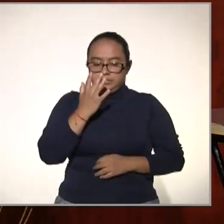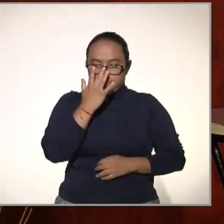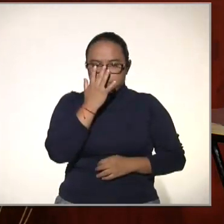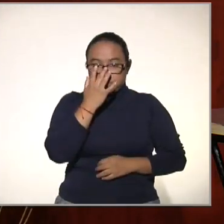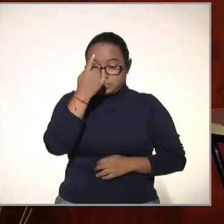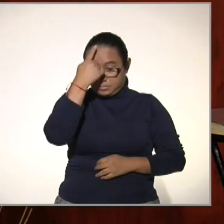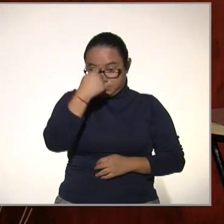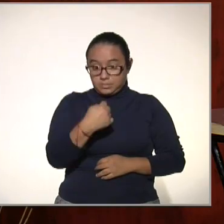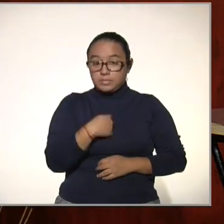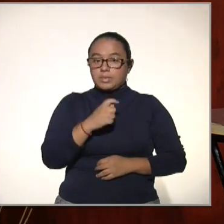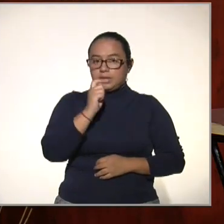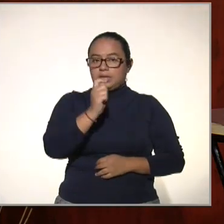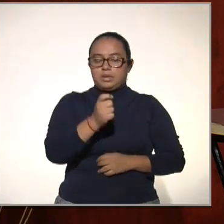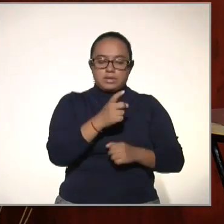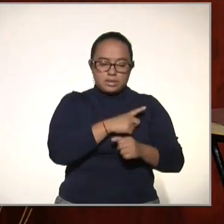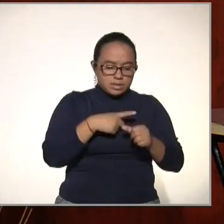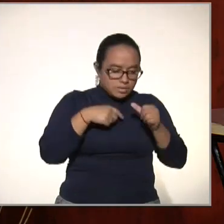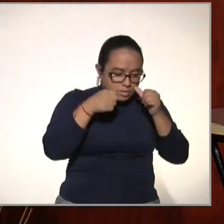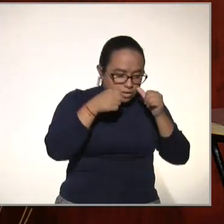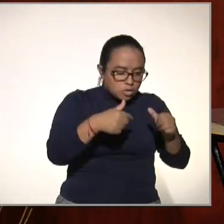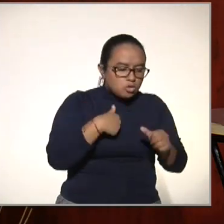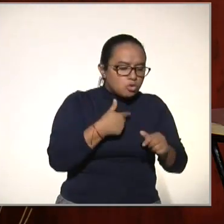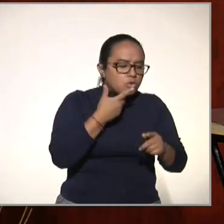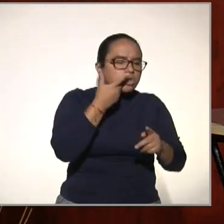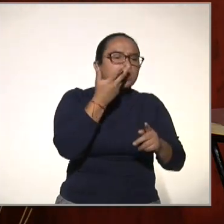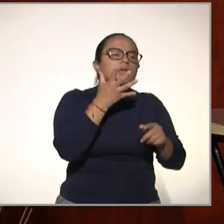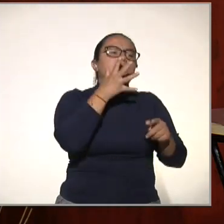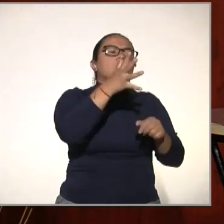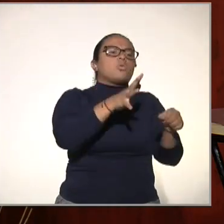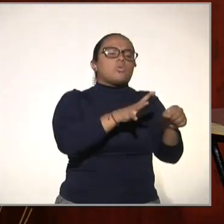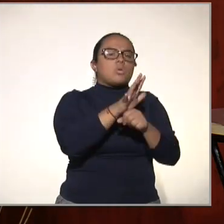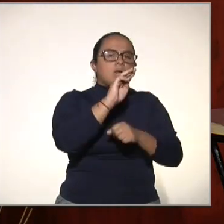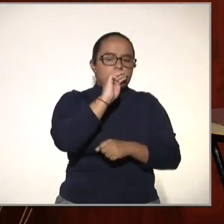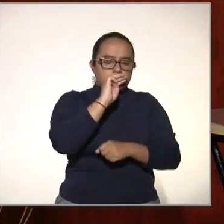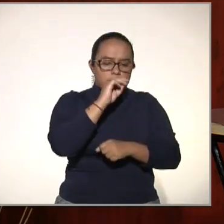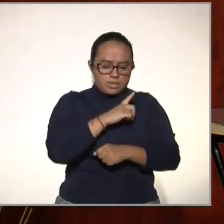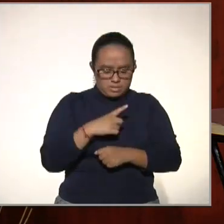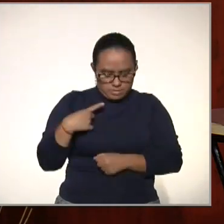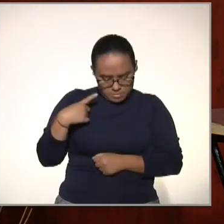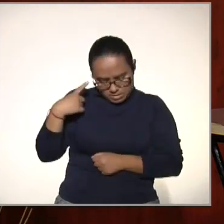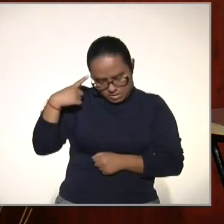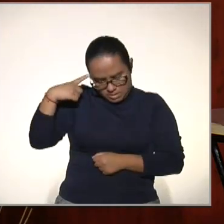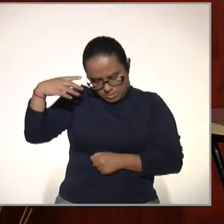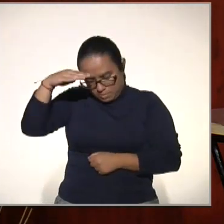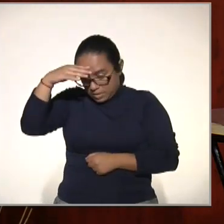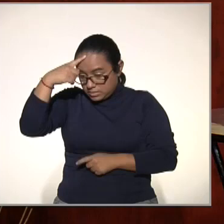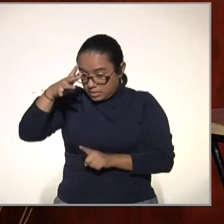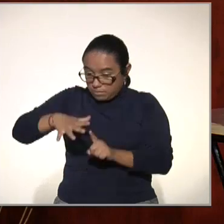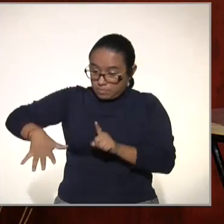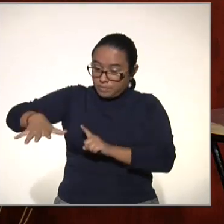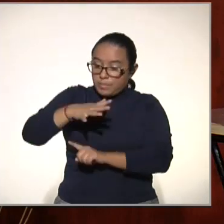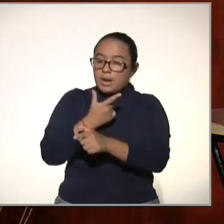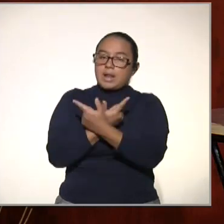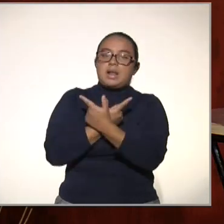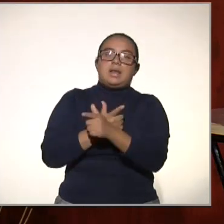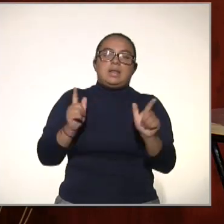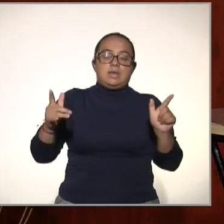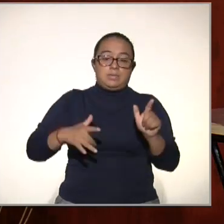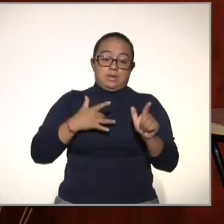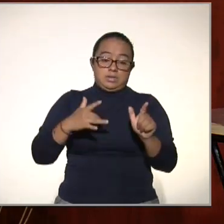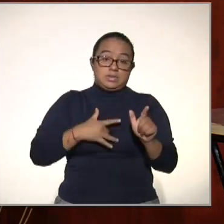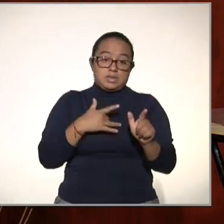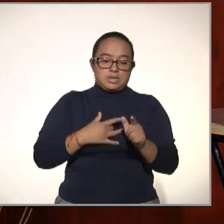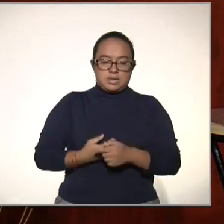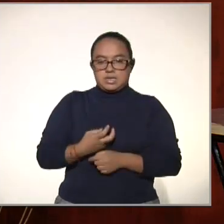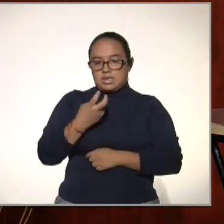eso, es estar ahí atenta a quién quiero ser como mamá, cuestionándome, para generar espacios de libertad. Para mí esa es una